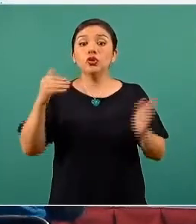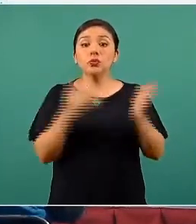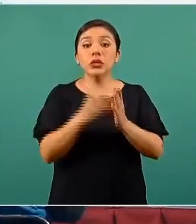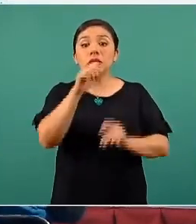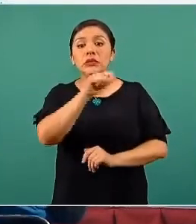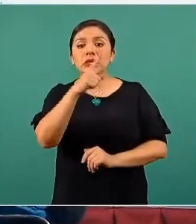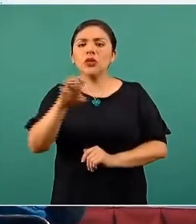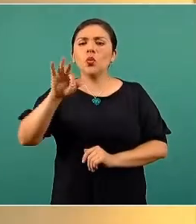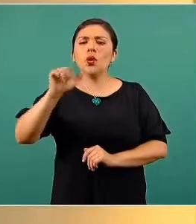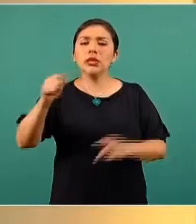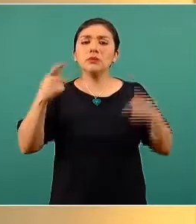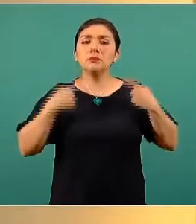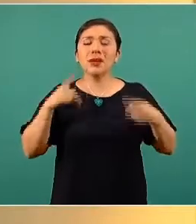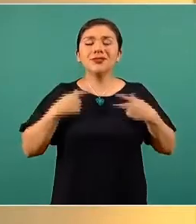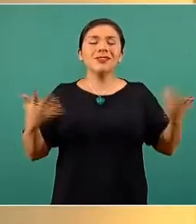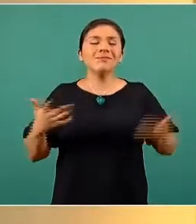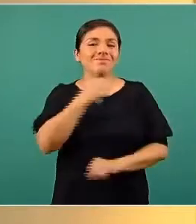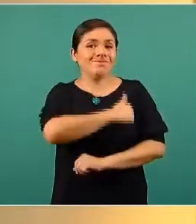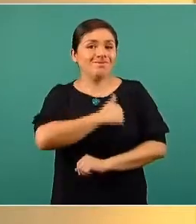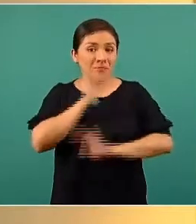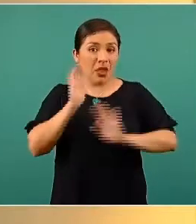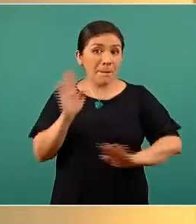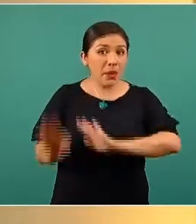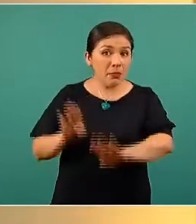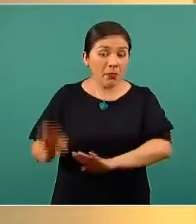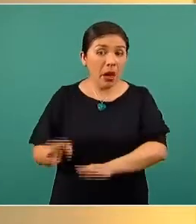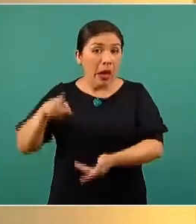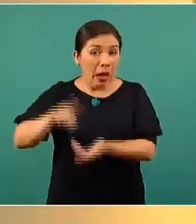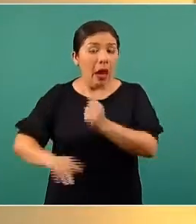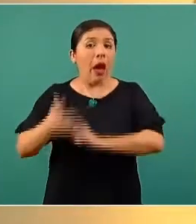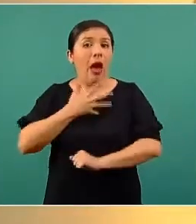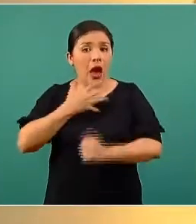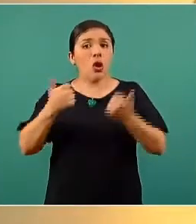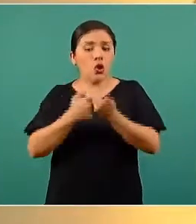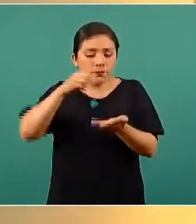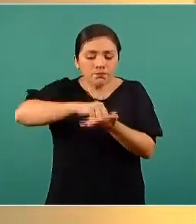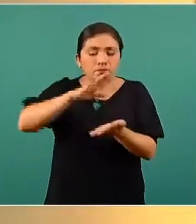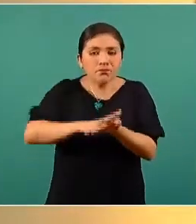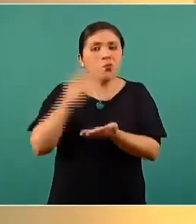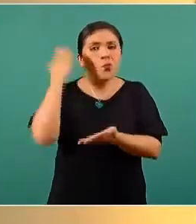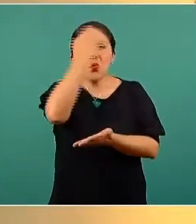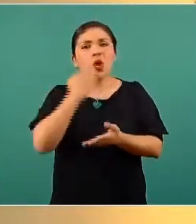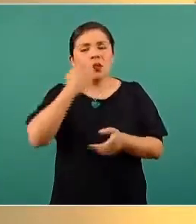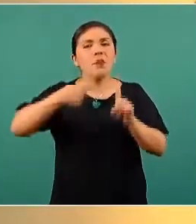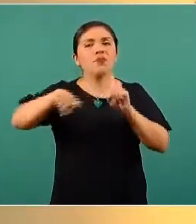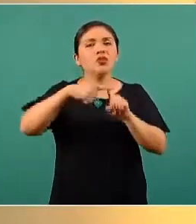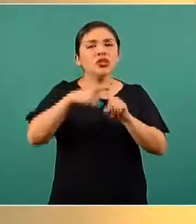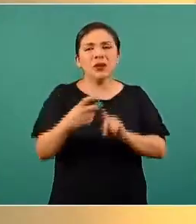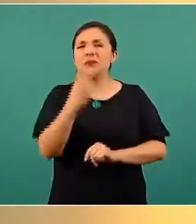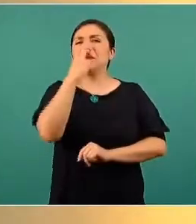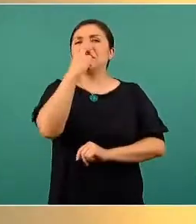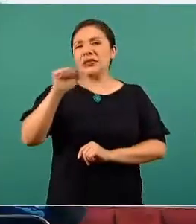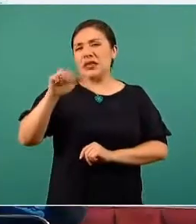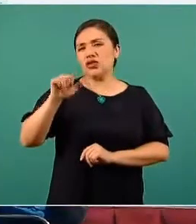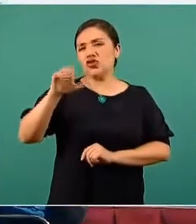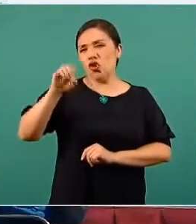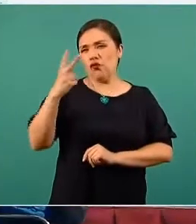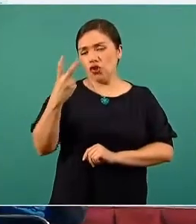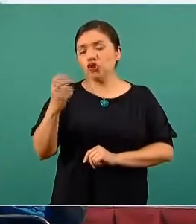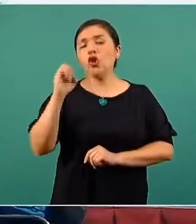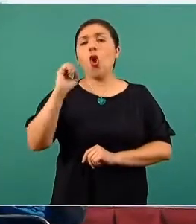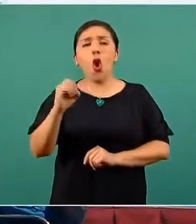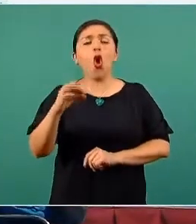228.146 personas que desafortunadamente han perdido la vida y que cuentan con una prueba positiva al virus SARS-CoV-2 o con una